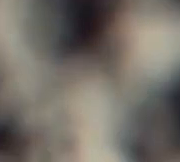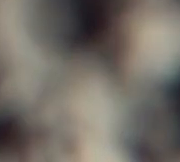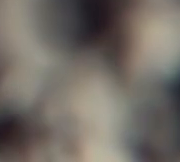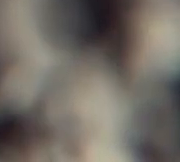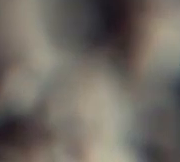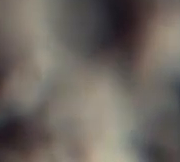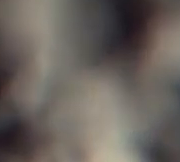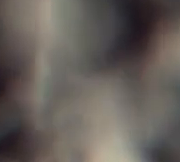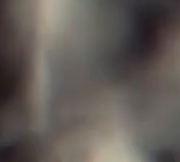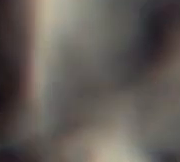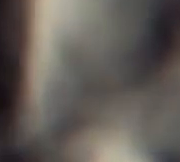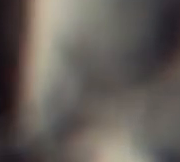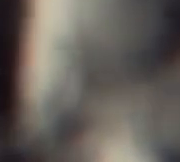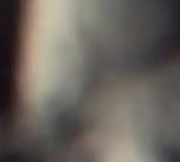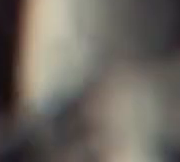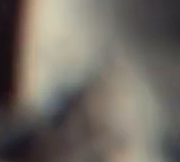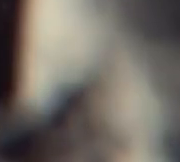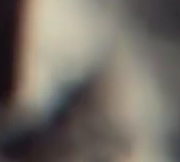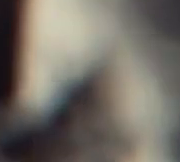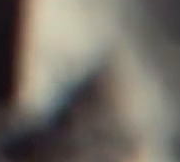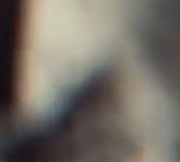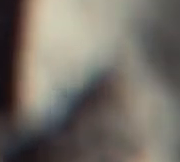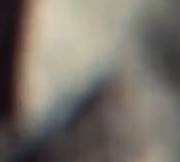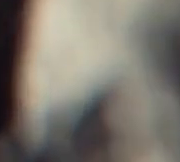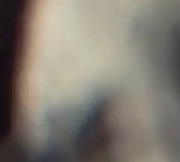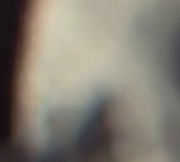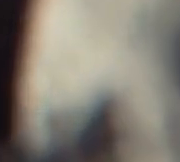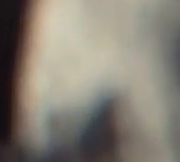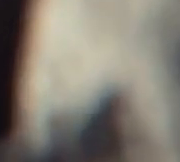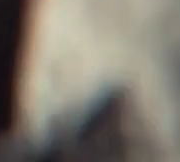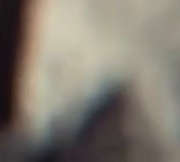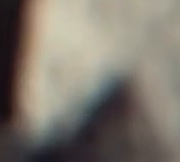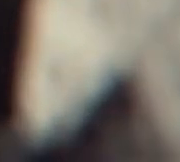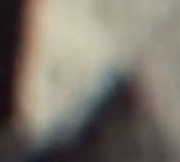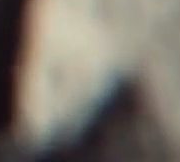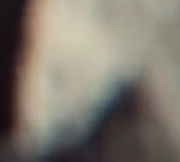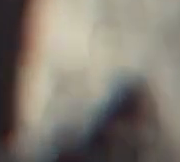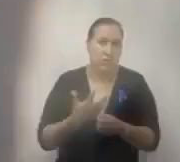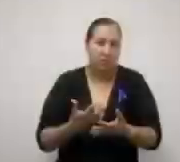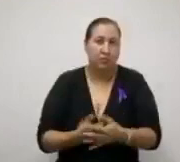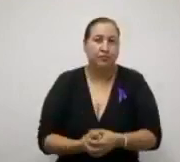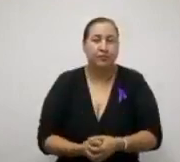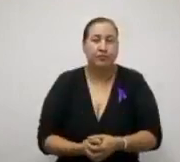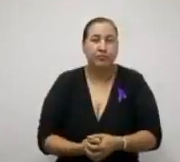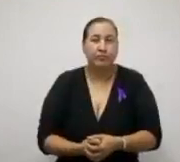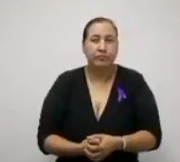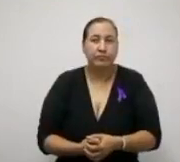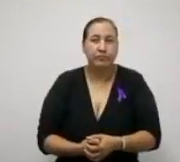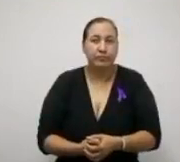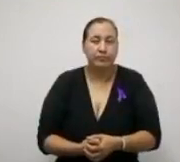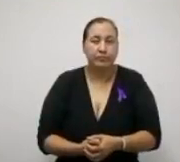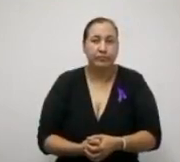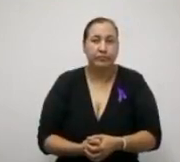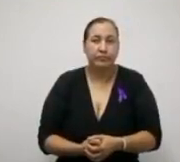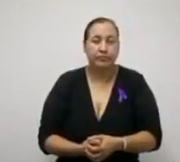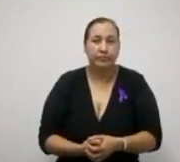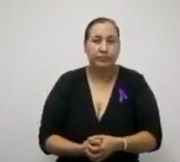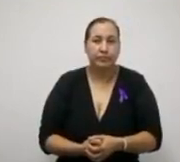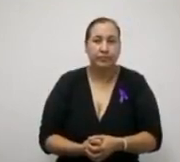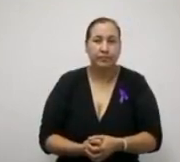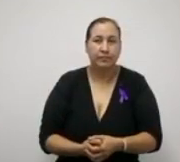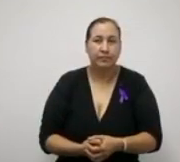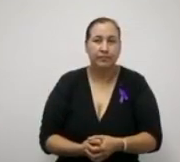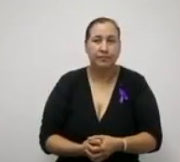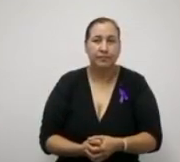adolescentes, específicamente para las segundas dosis en 14 años. Es importante nosotros que les mencionemos